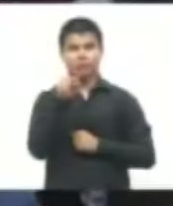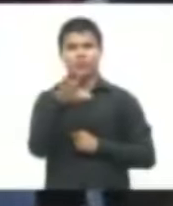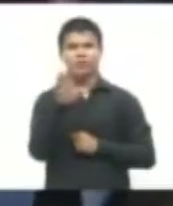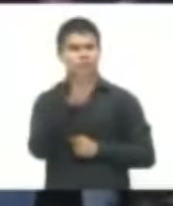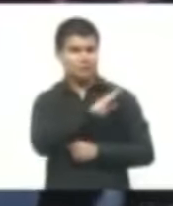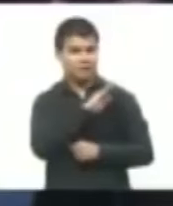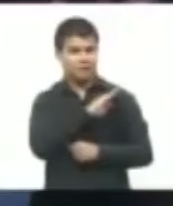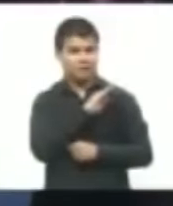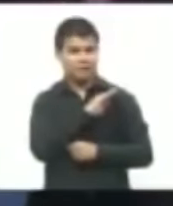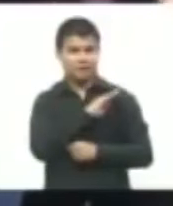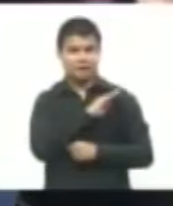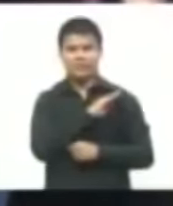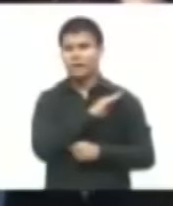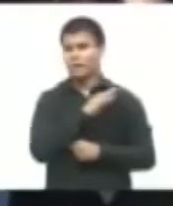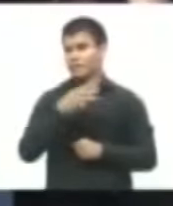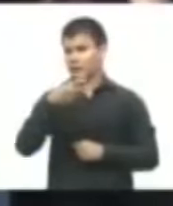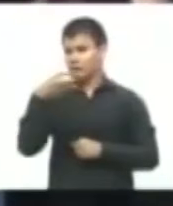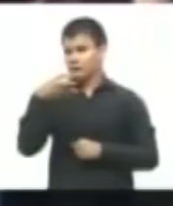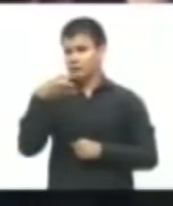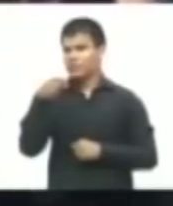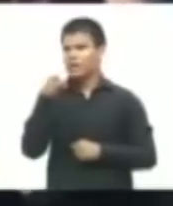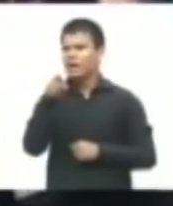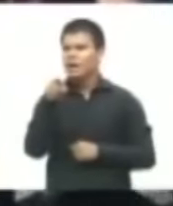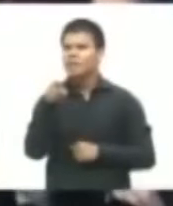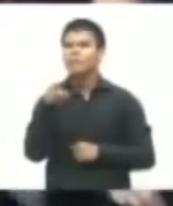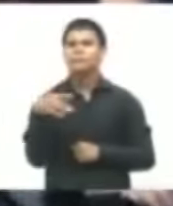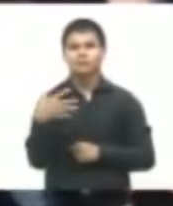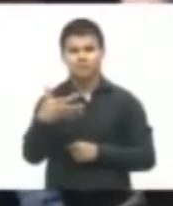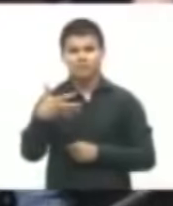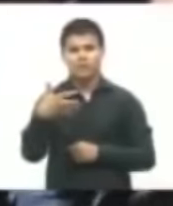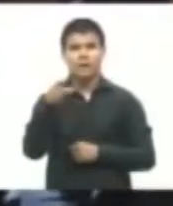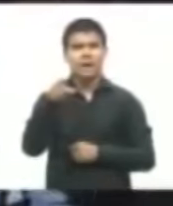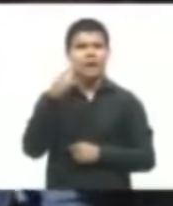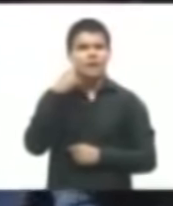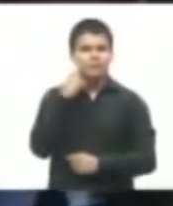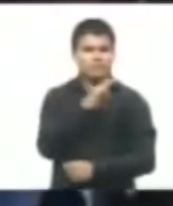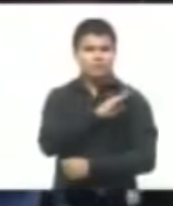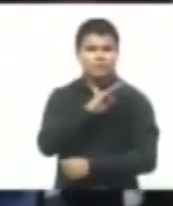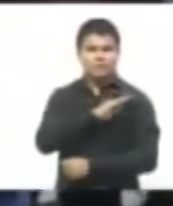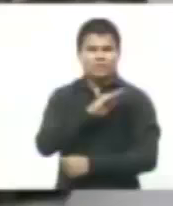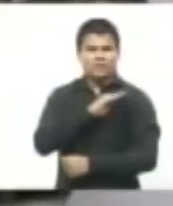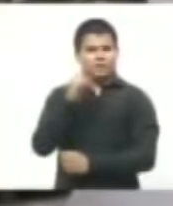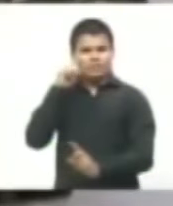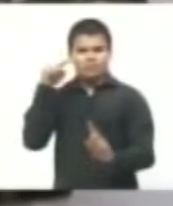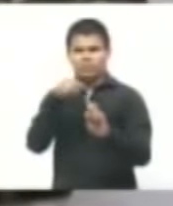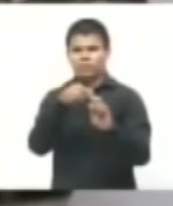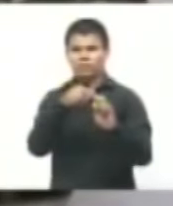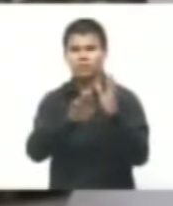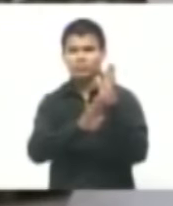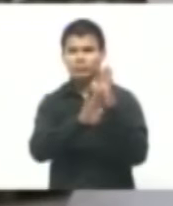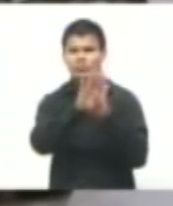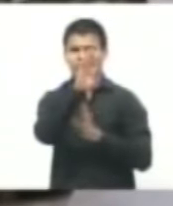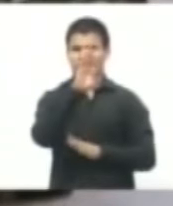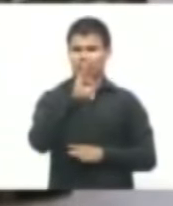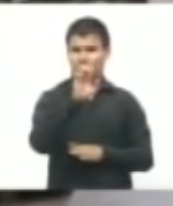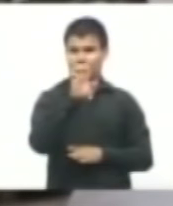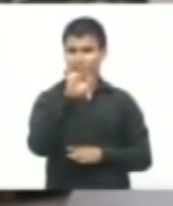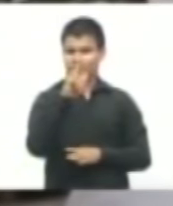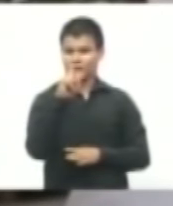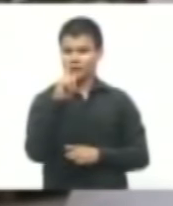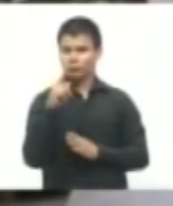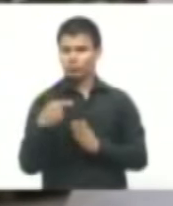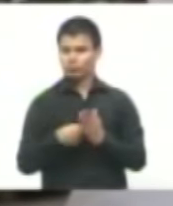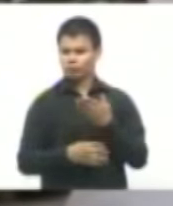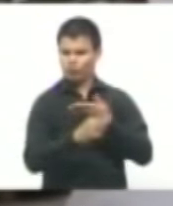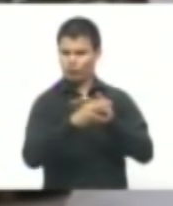alcalde de Galapa, el municipio de mayor proyección y desarrollo del área metropolitana de Barranquilla. Beto dice que tiene la fórmula en la mano para